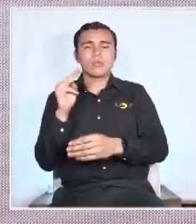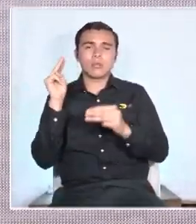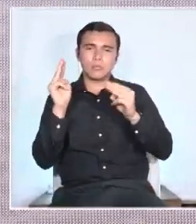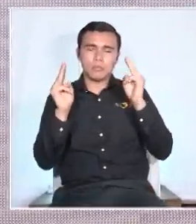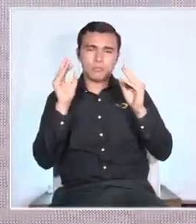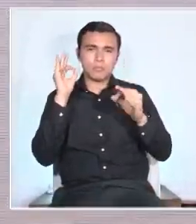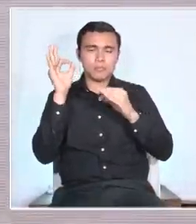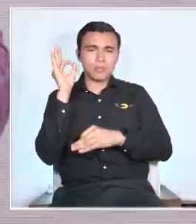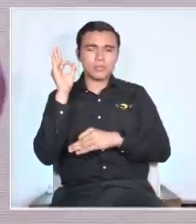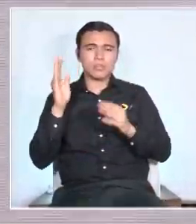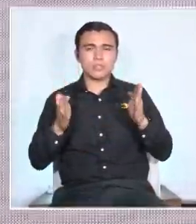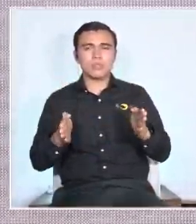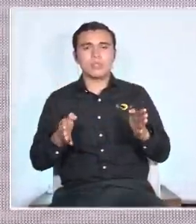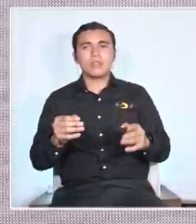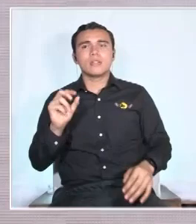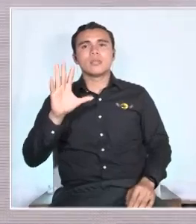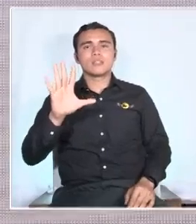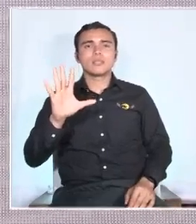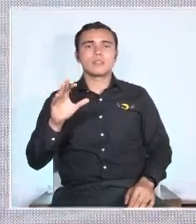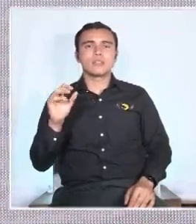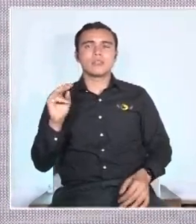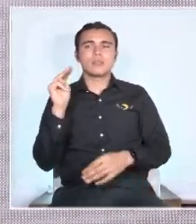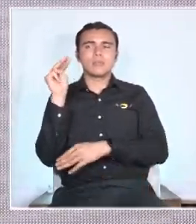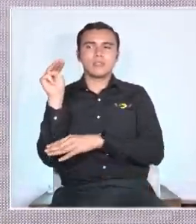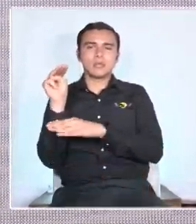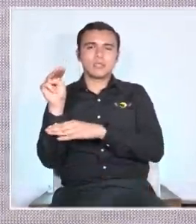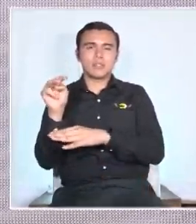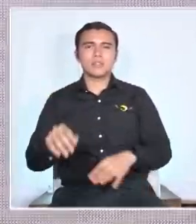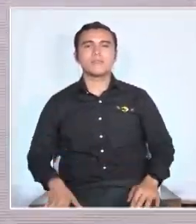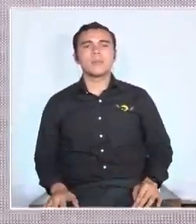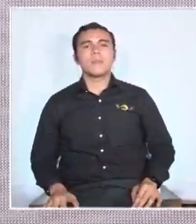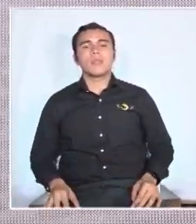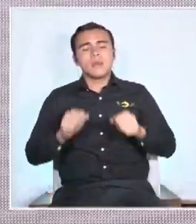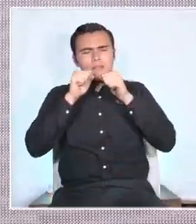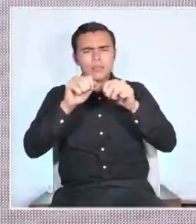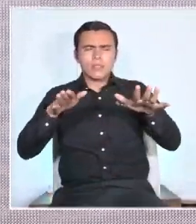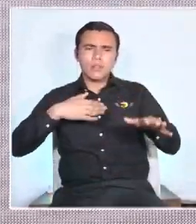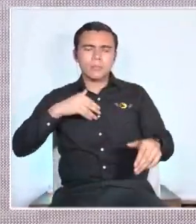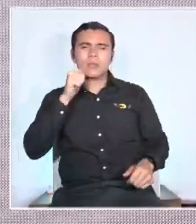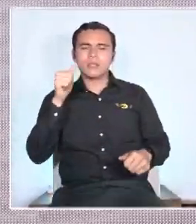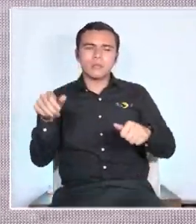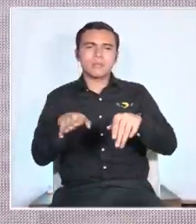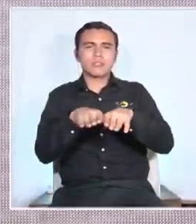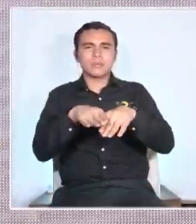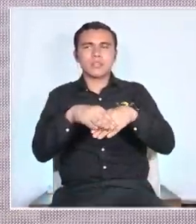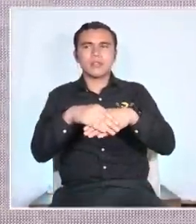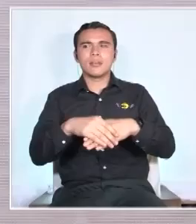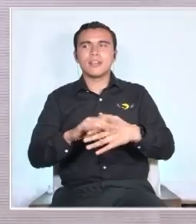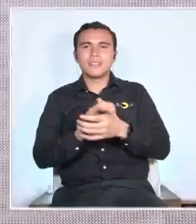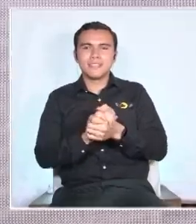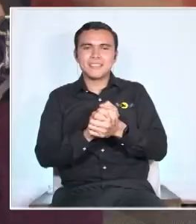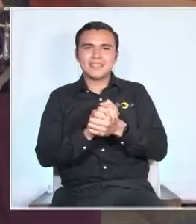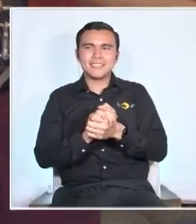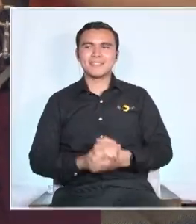cualquier ministro de los cinco ministerios, gracias por estar acá. Bendigo a mi esposa que me acompaña, la profeta Michelle